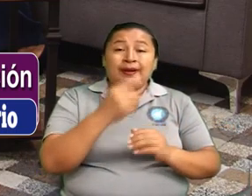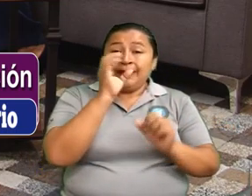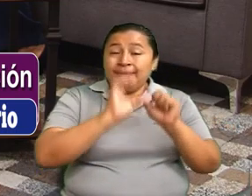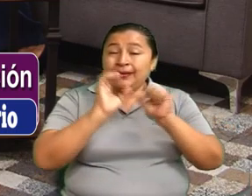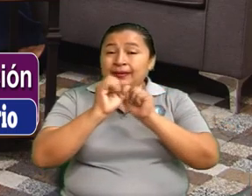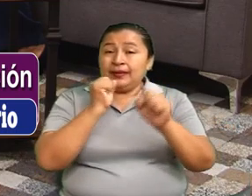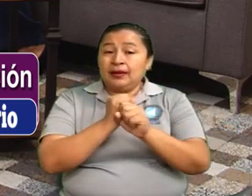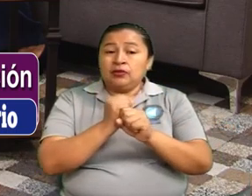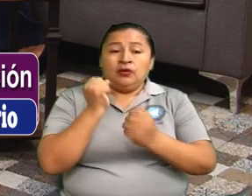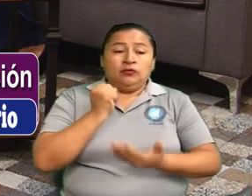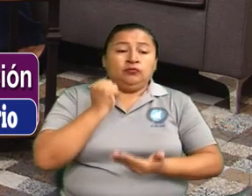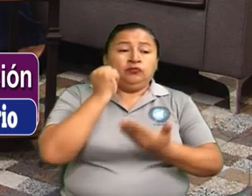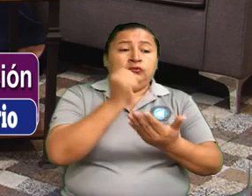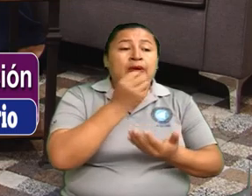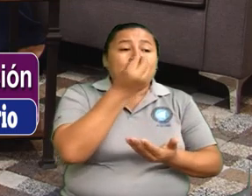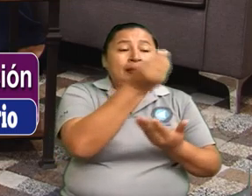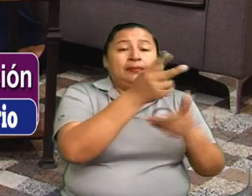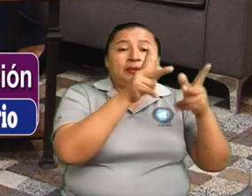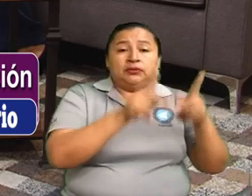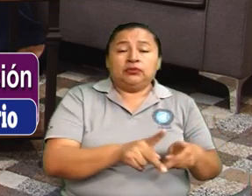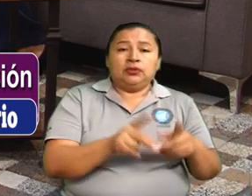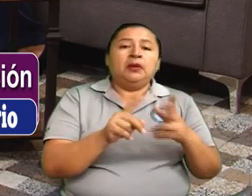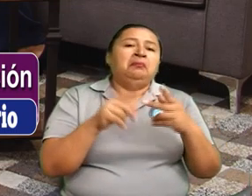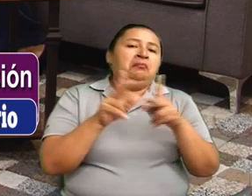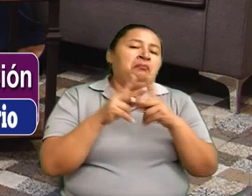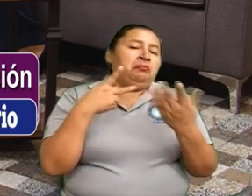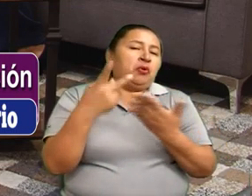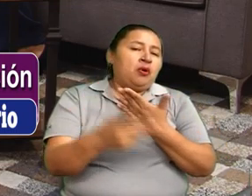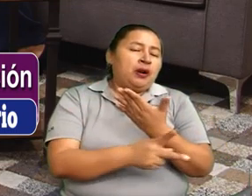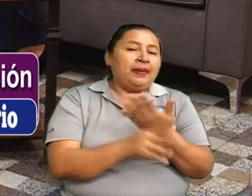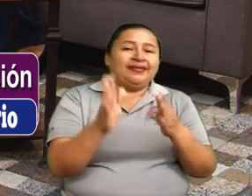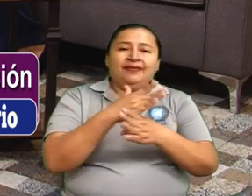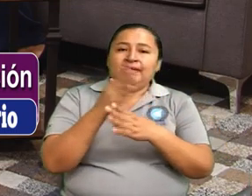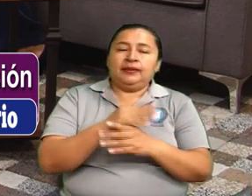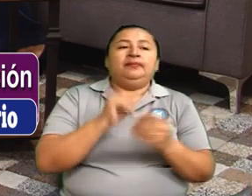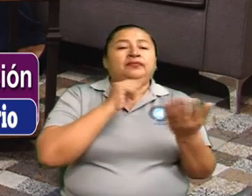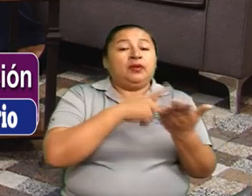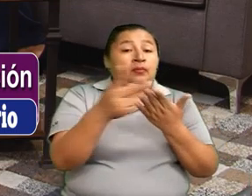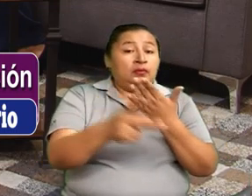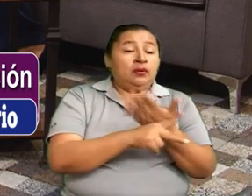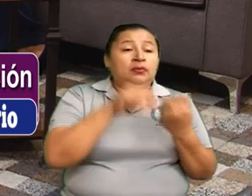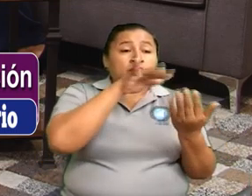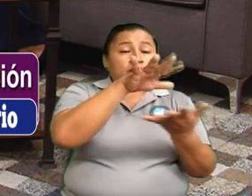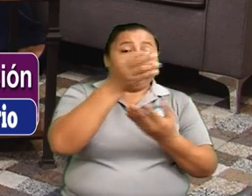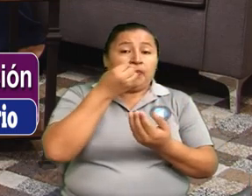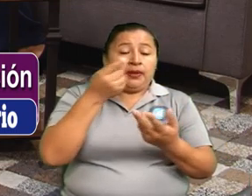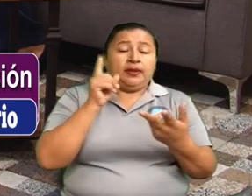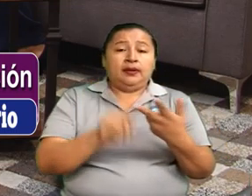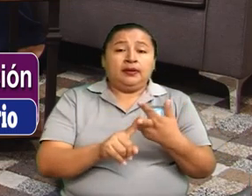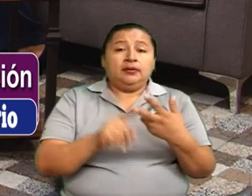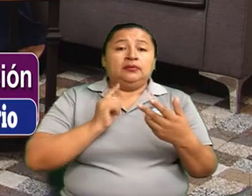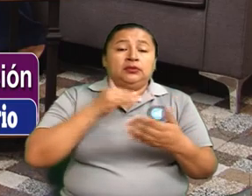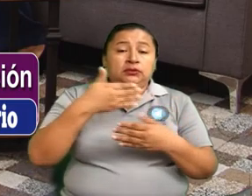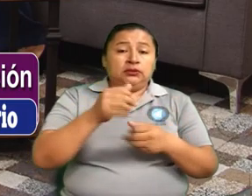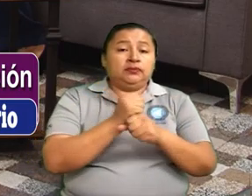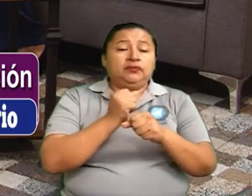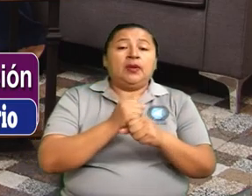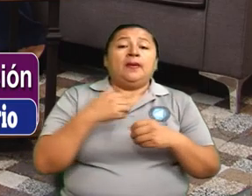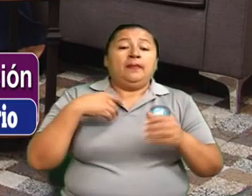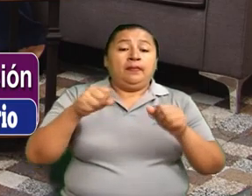en la gente. Estamos hablando programa productivo, programa productivo alimentario, estamos hablando patios